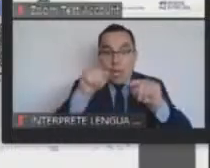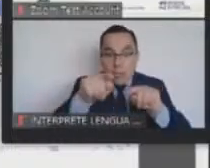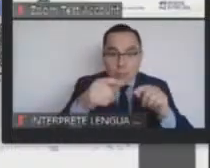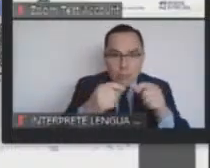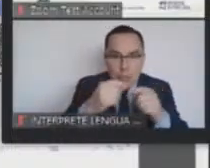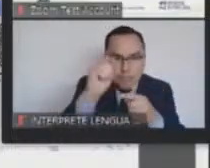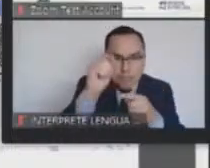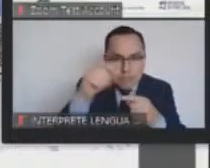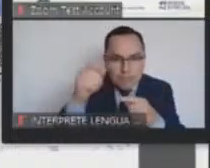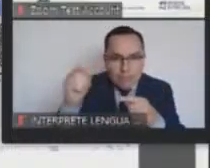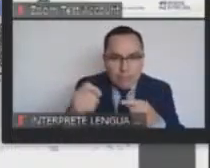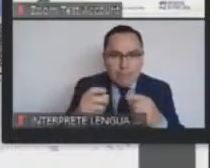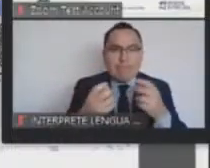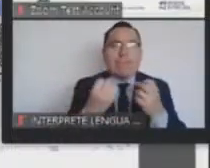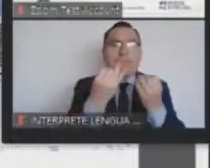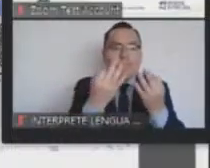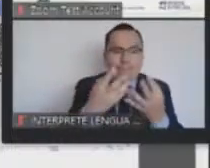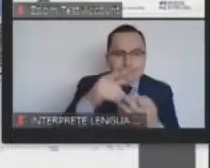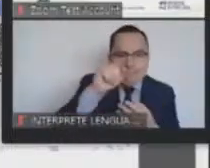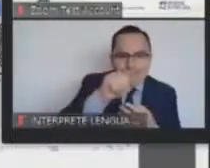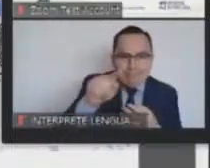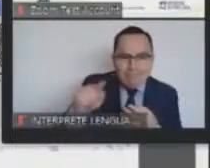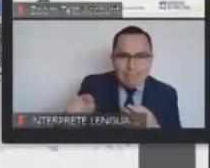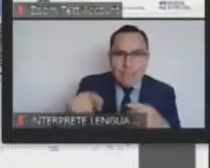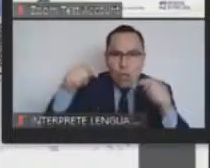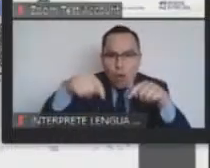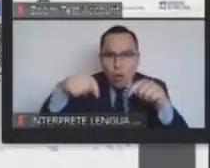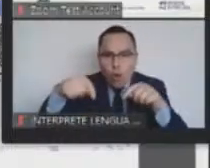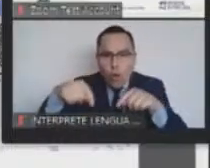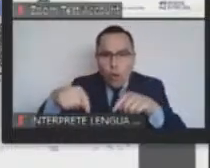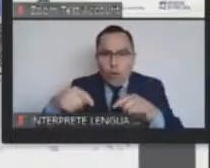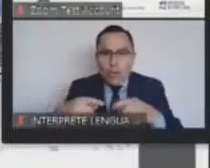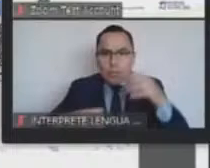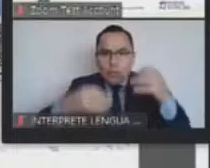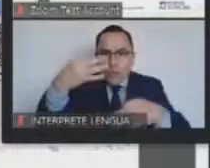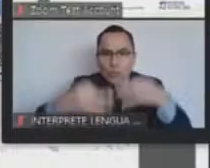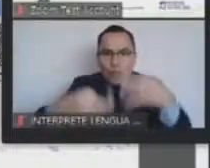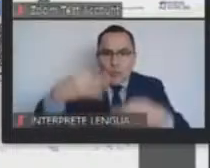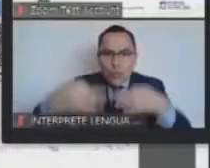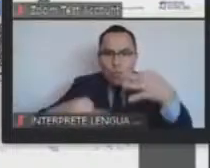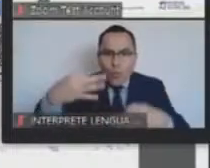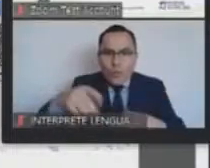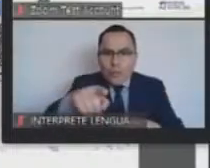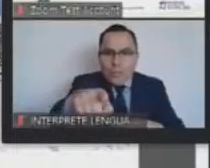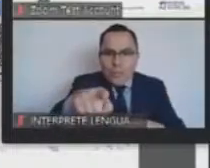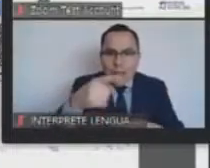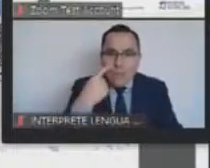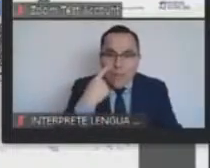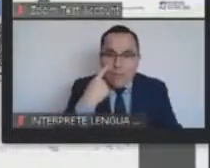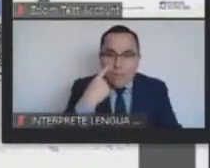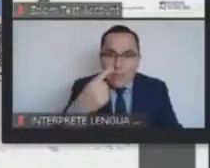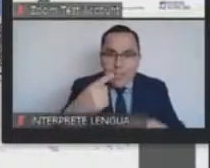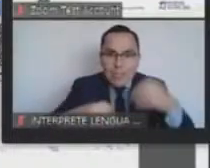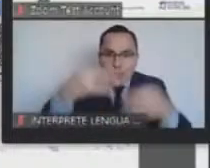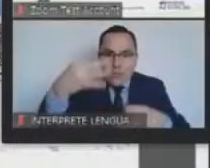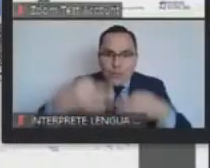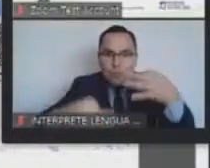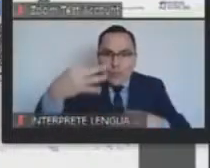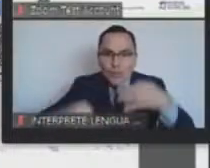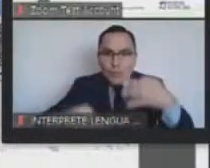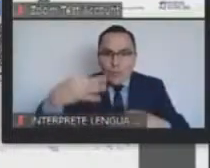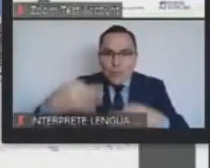que lo que nos convoca hoy día, tenemos acá los tribunales de justicia, en la última encuesta